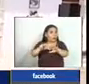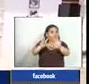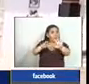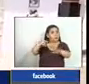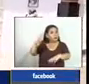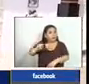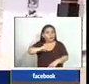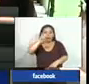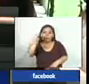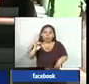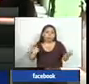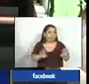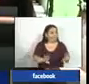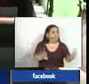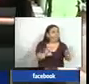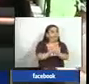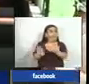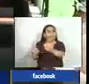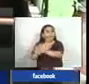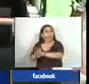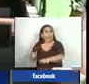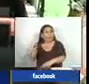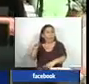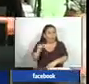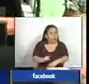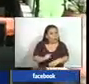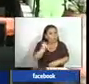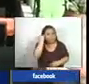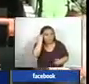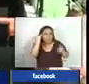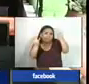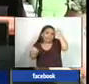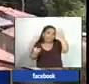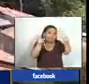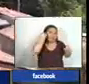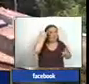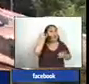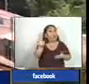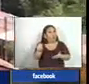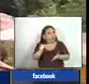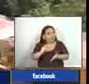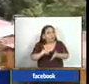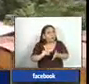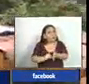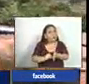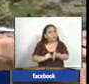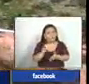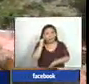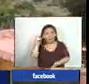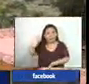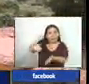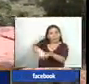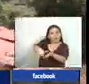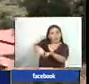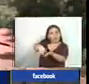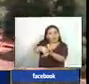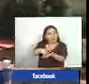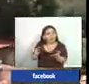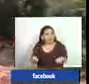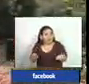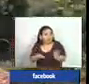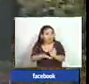cerrar sus puertas. Ahora han surgido iniciativas para encaminar ese municipio a la reactivación